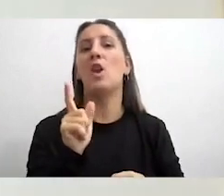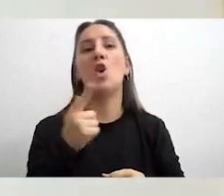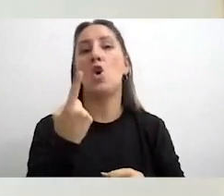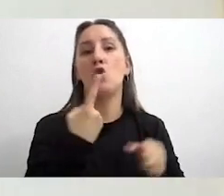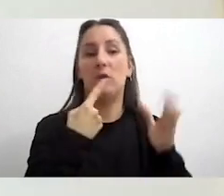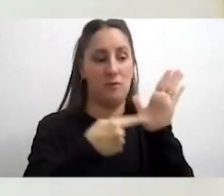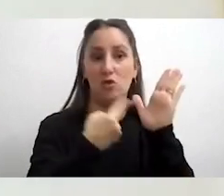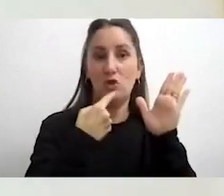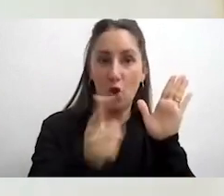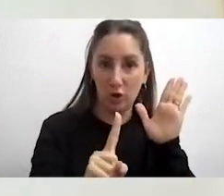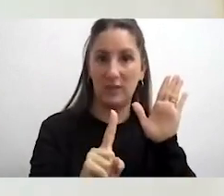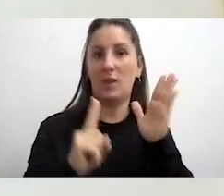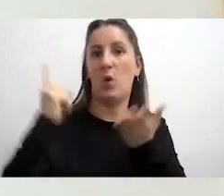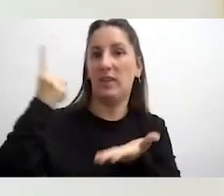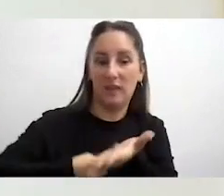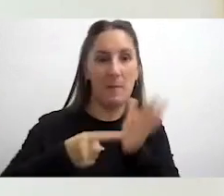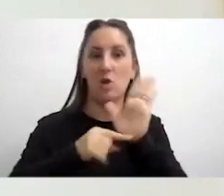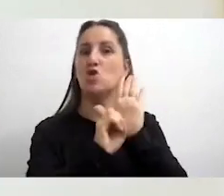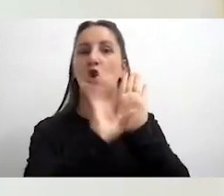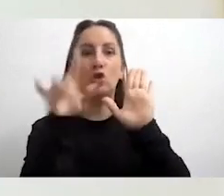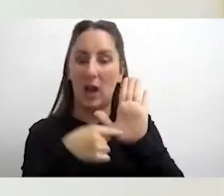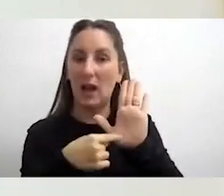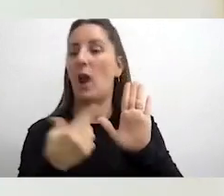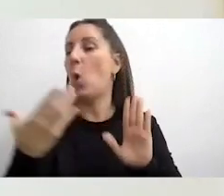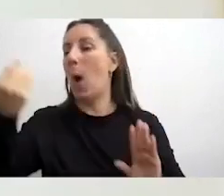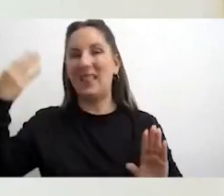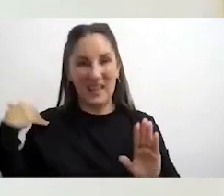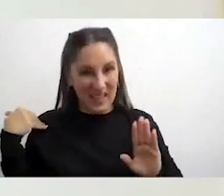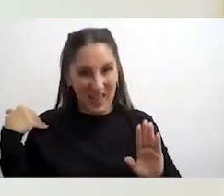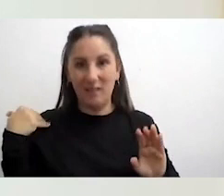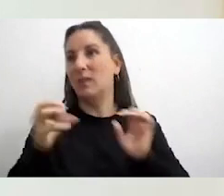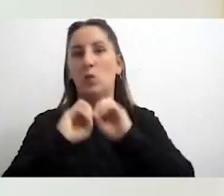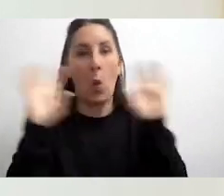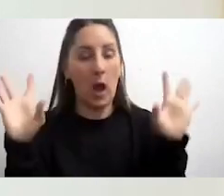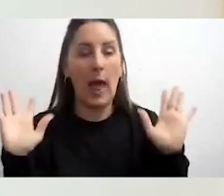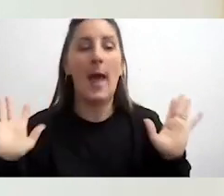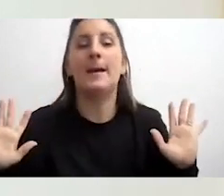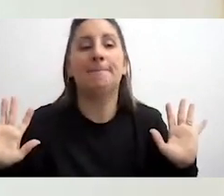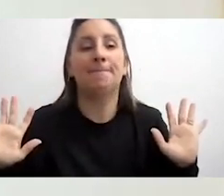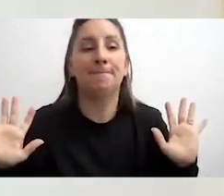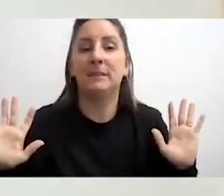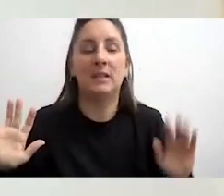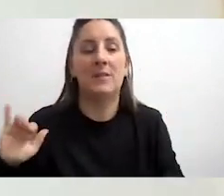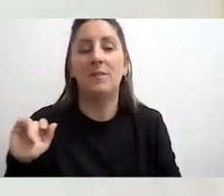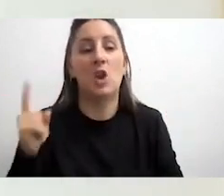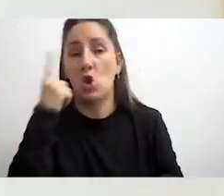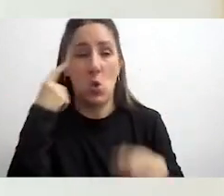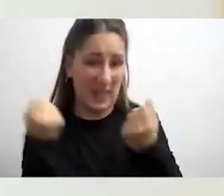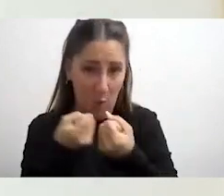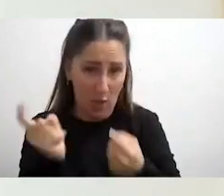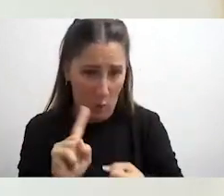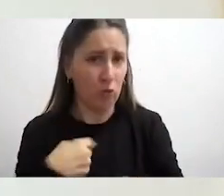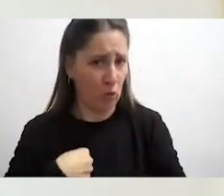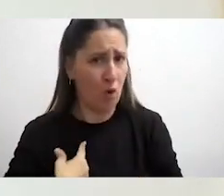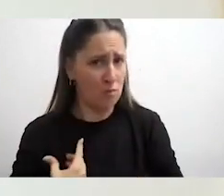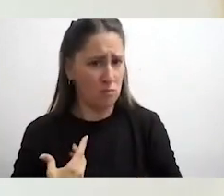quizás en un dictamen o en algún antecedente jurisprudencial o administrativo, tenemos, aunque no estemos de acuerdo, yo muchas